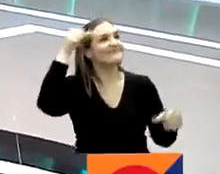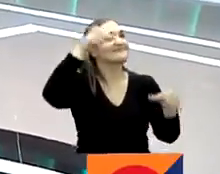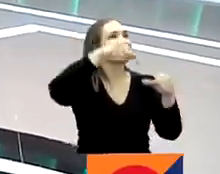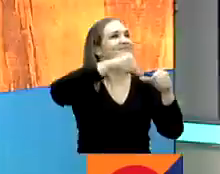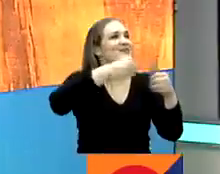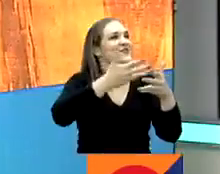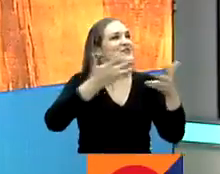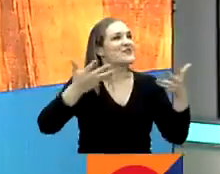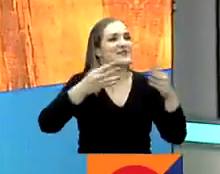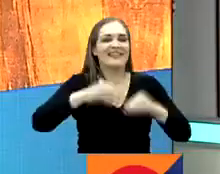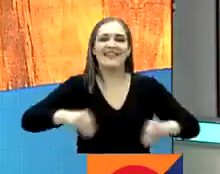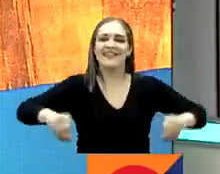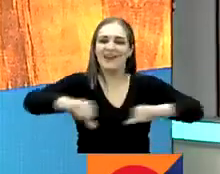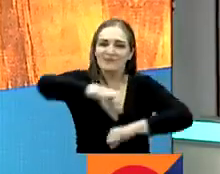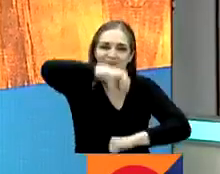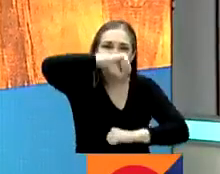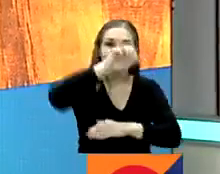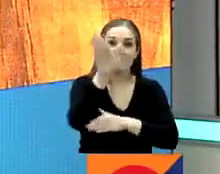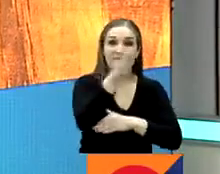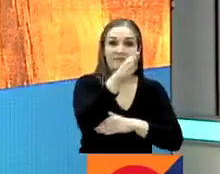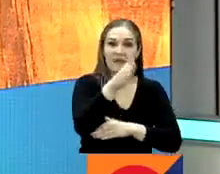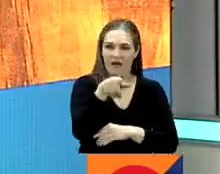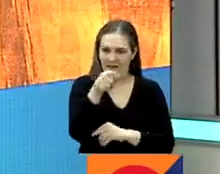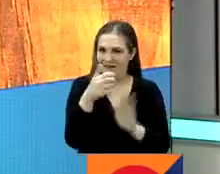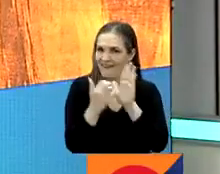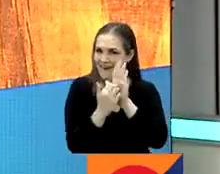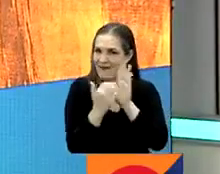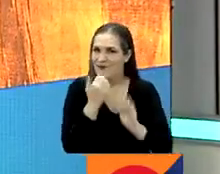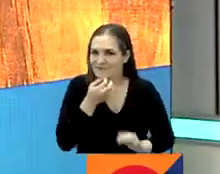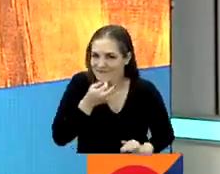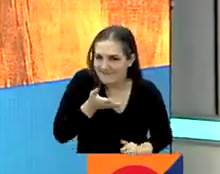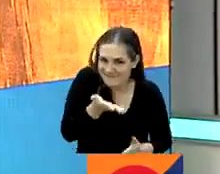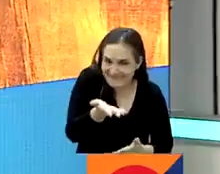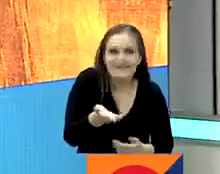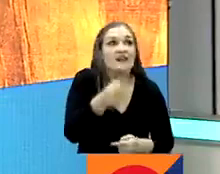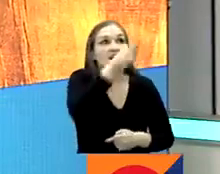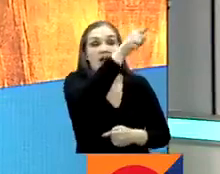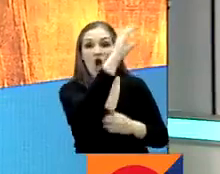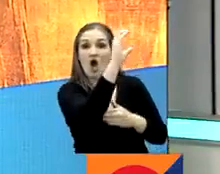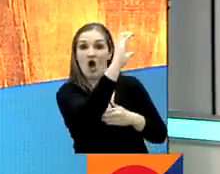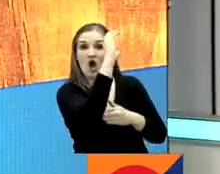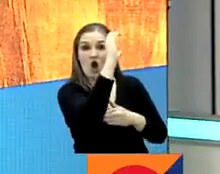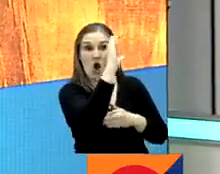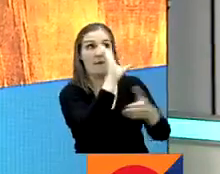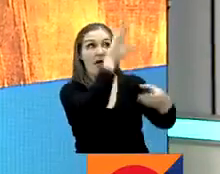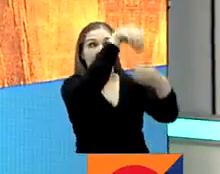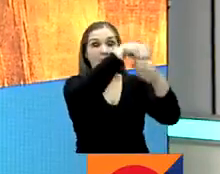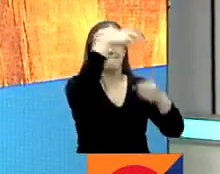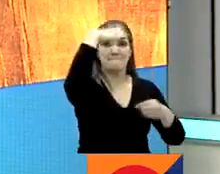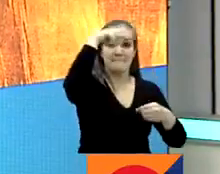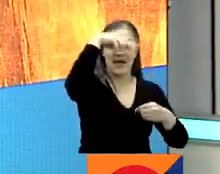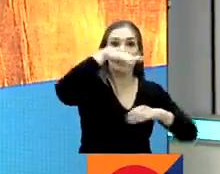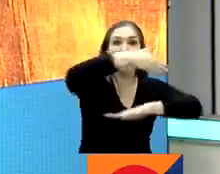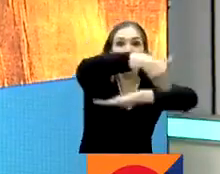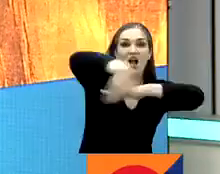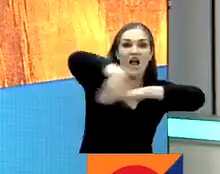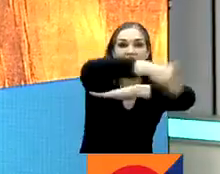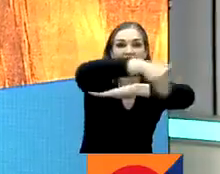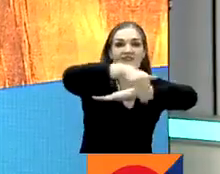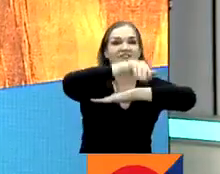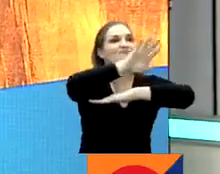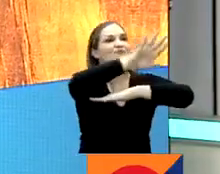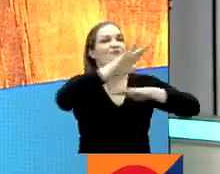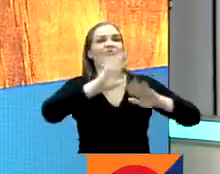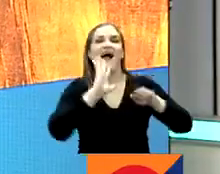la tierrita. En México, por ejemplo, hay un pedacito de Colombia representado en una calle y un mercado. En RTVC